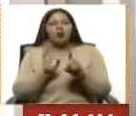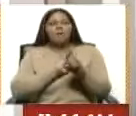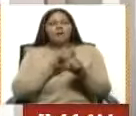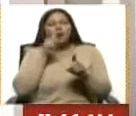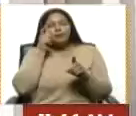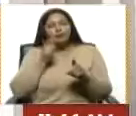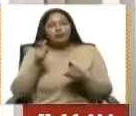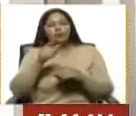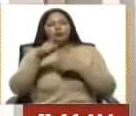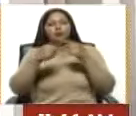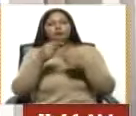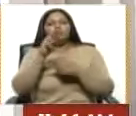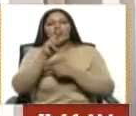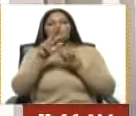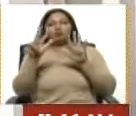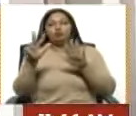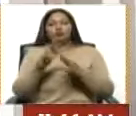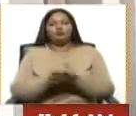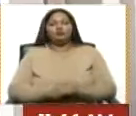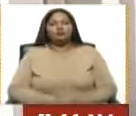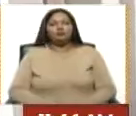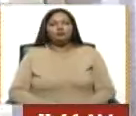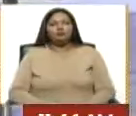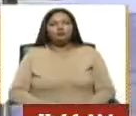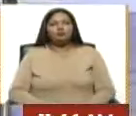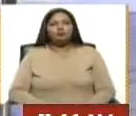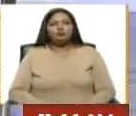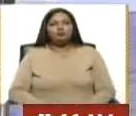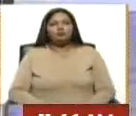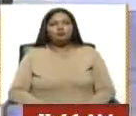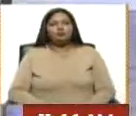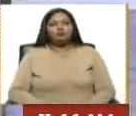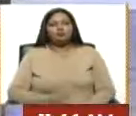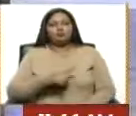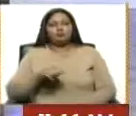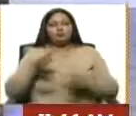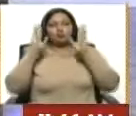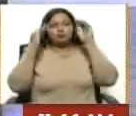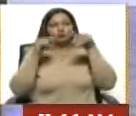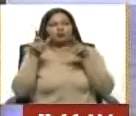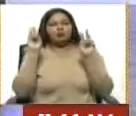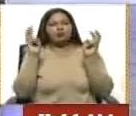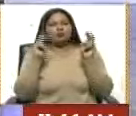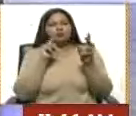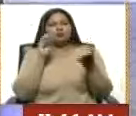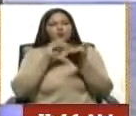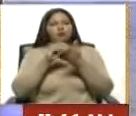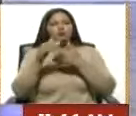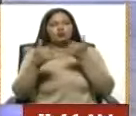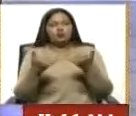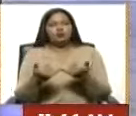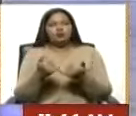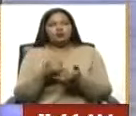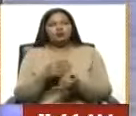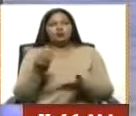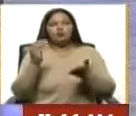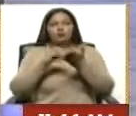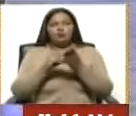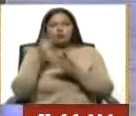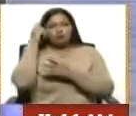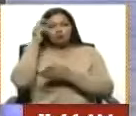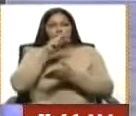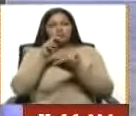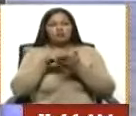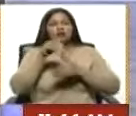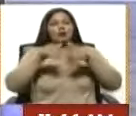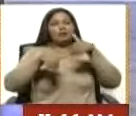este próximo 28 de junio. Así que bueno, ahí hay que estar muy atentos de ese tema. Bueno, y vamos y seguimos tocando este tema. Vamos a estar atentos, en cualquier momento regresamos al Consejo Nacional